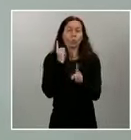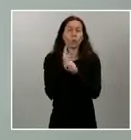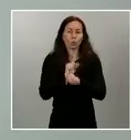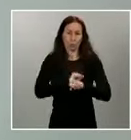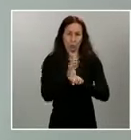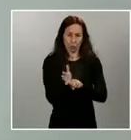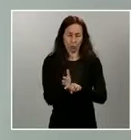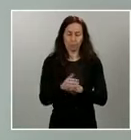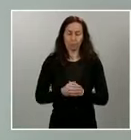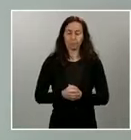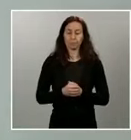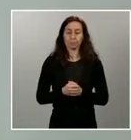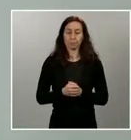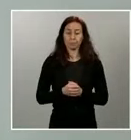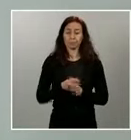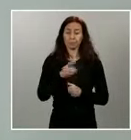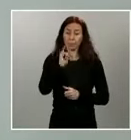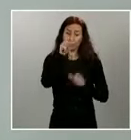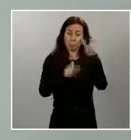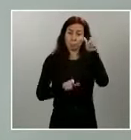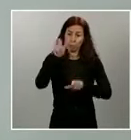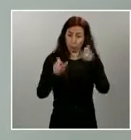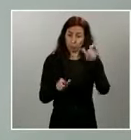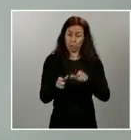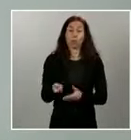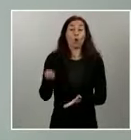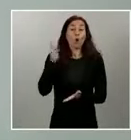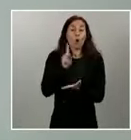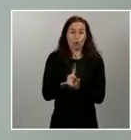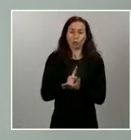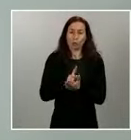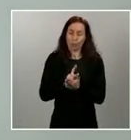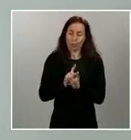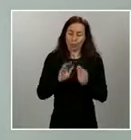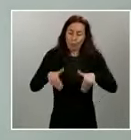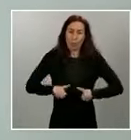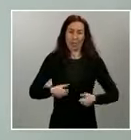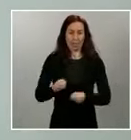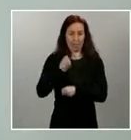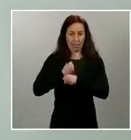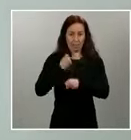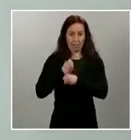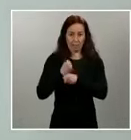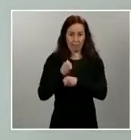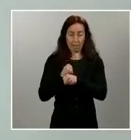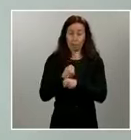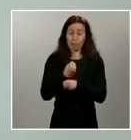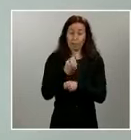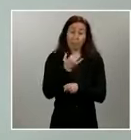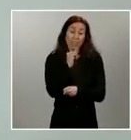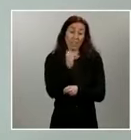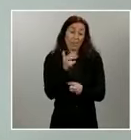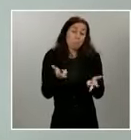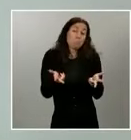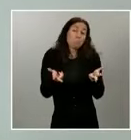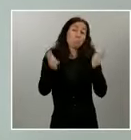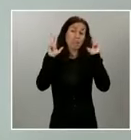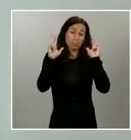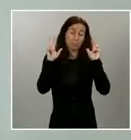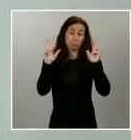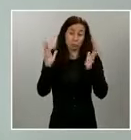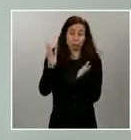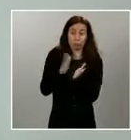muchas personas que hoy están volviendo a su puesto de trabajo después de este permiso retribuido o recuperable, y en su regreso se